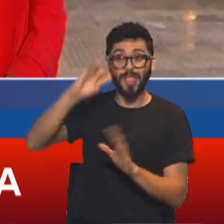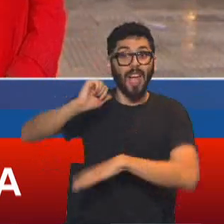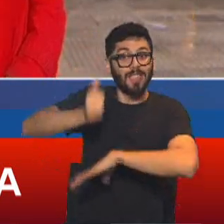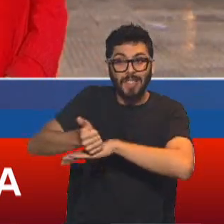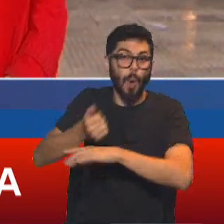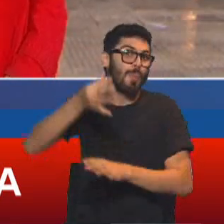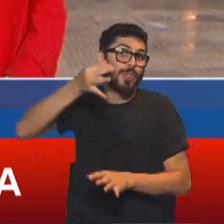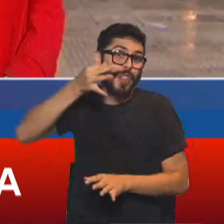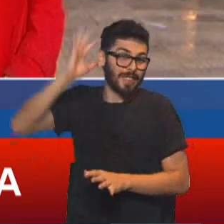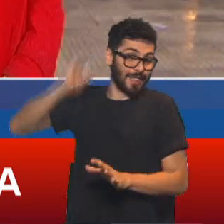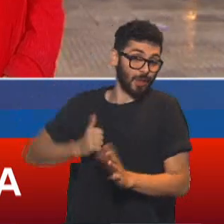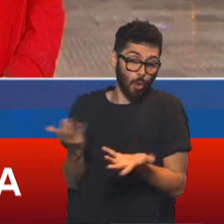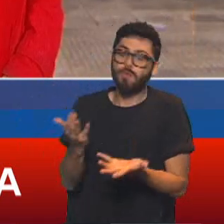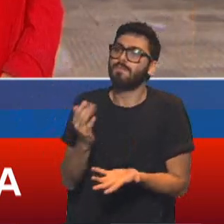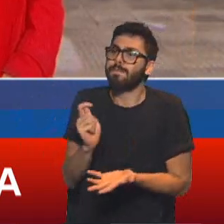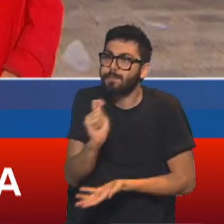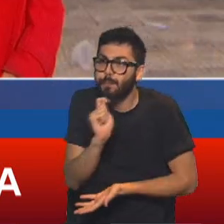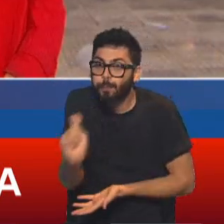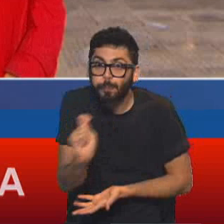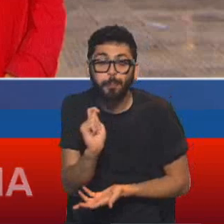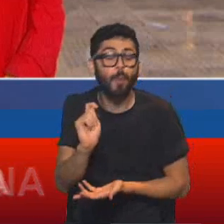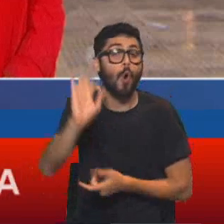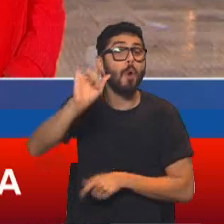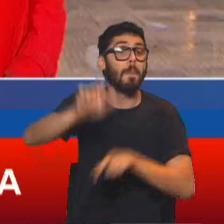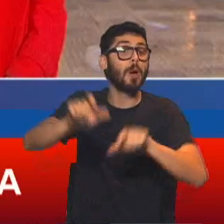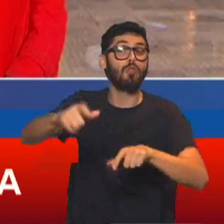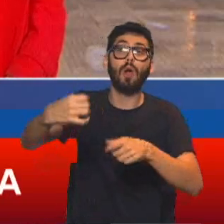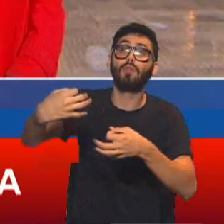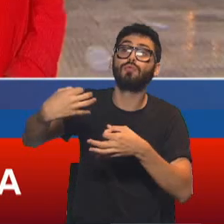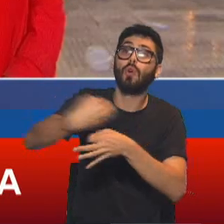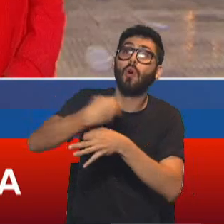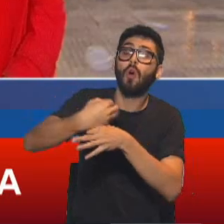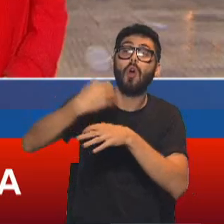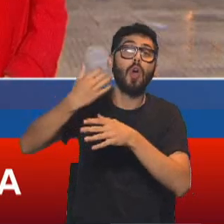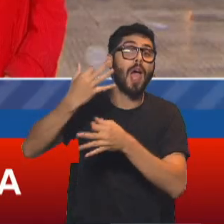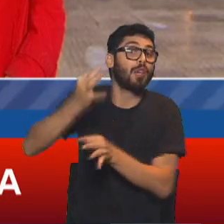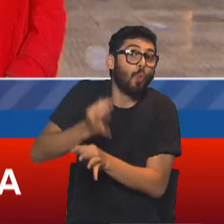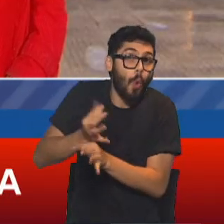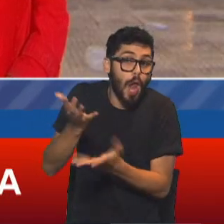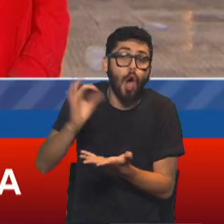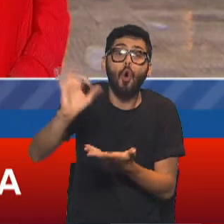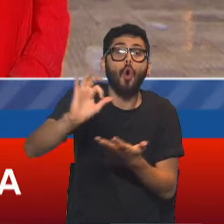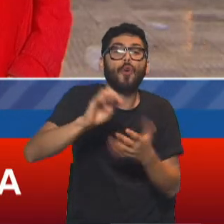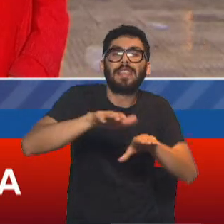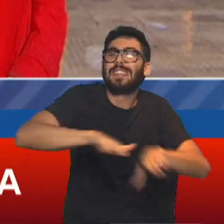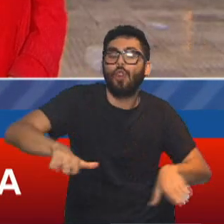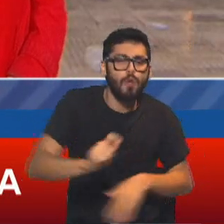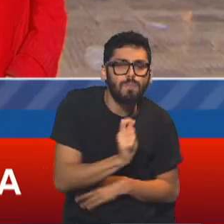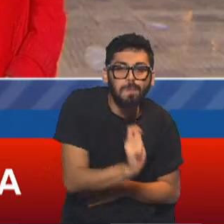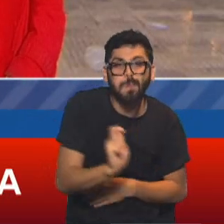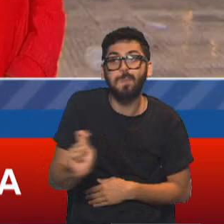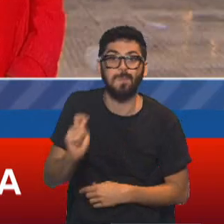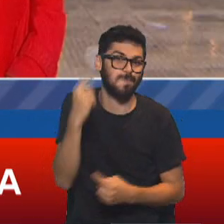última dictadura, con gente que se enteró por la escuela, con chicos. Estuvimos con cada uno de ellos